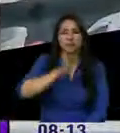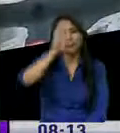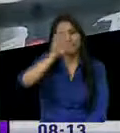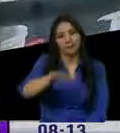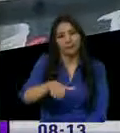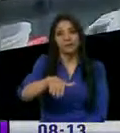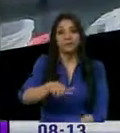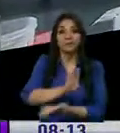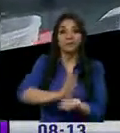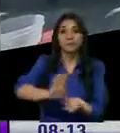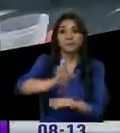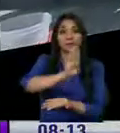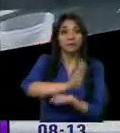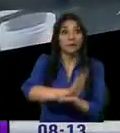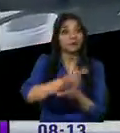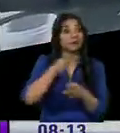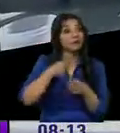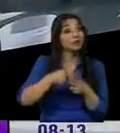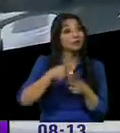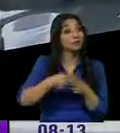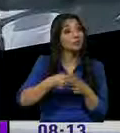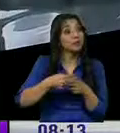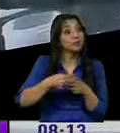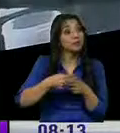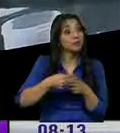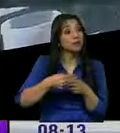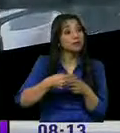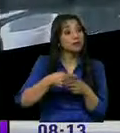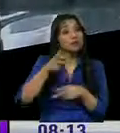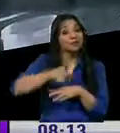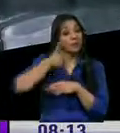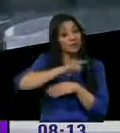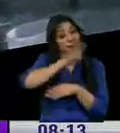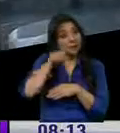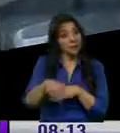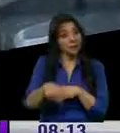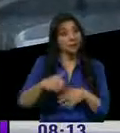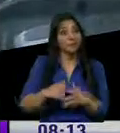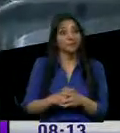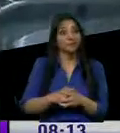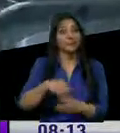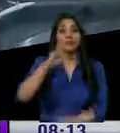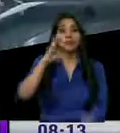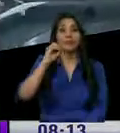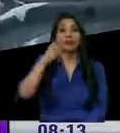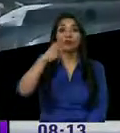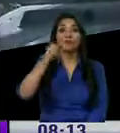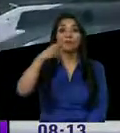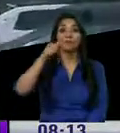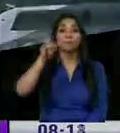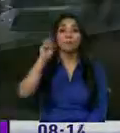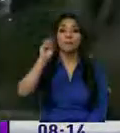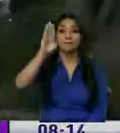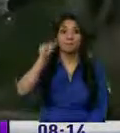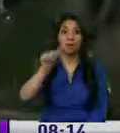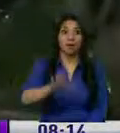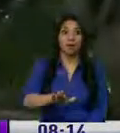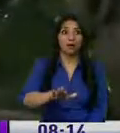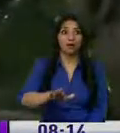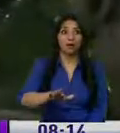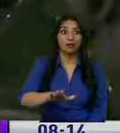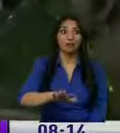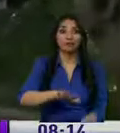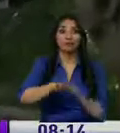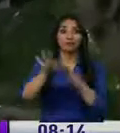aquí en el barrio y señor me ayuda otra vez con el barrio y la dirección para que las autoridades en el barrio de cochapamba que la centro sobre el